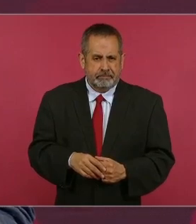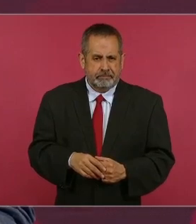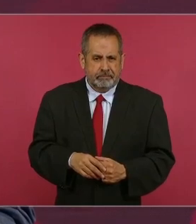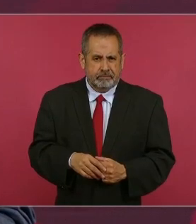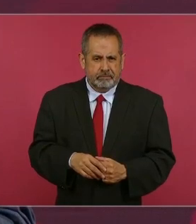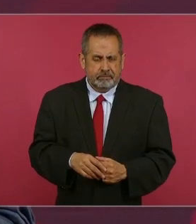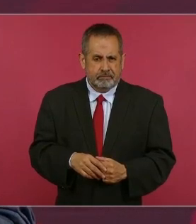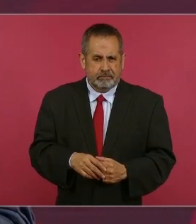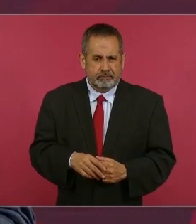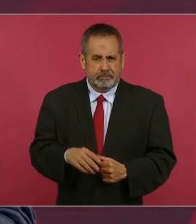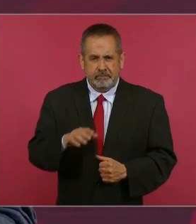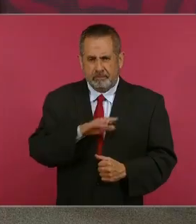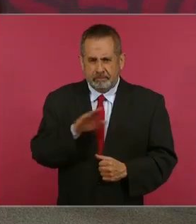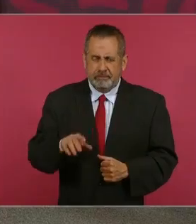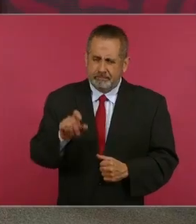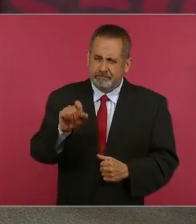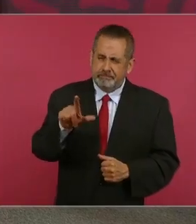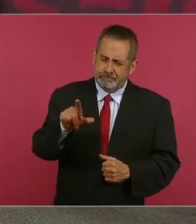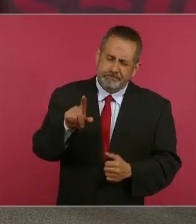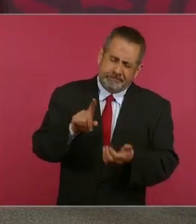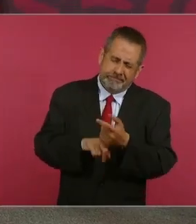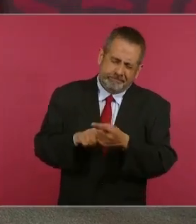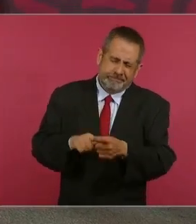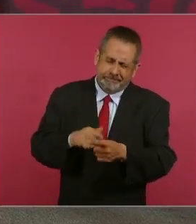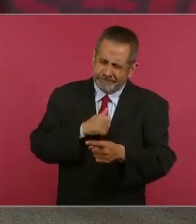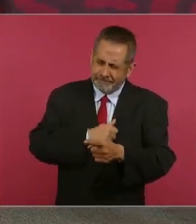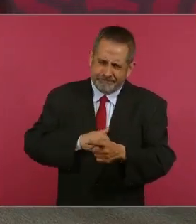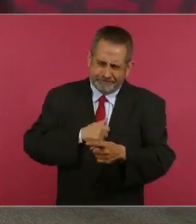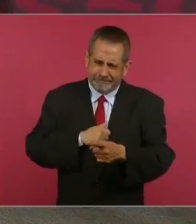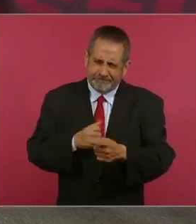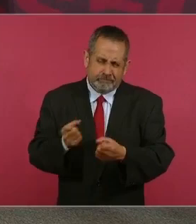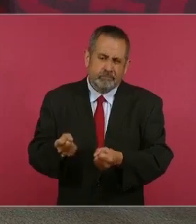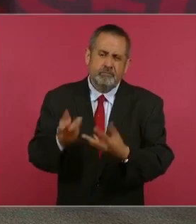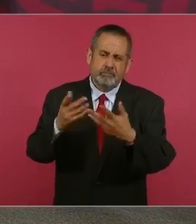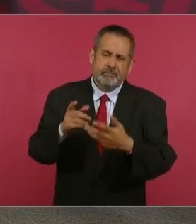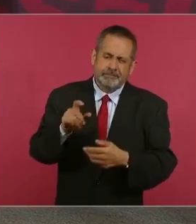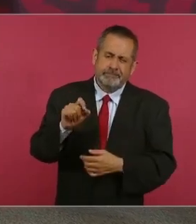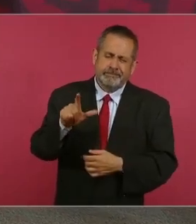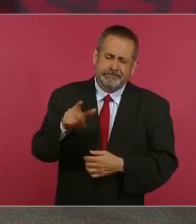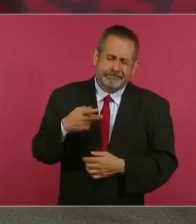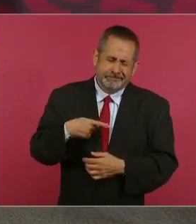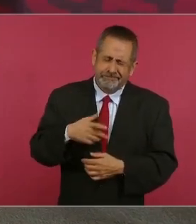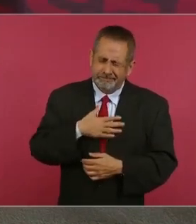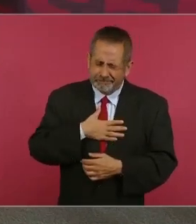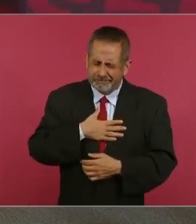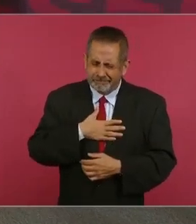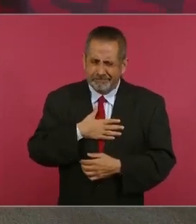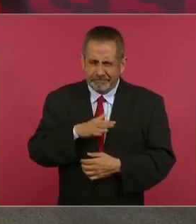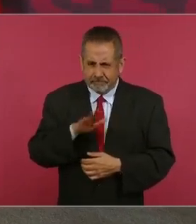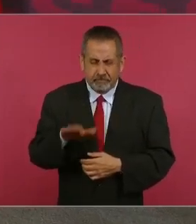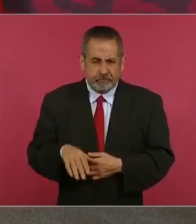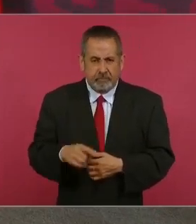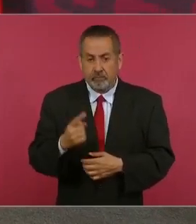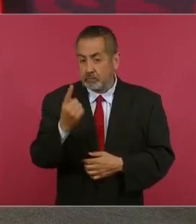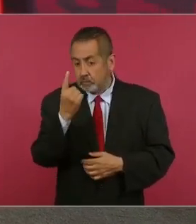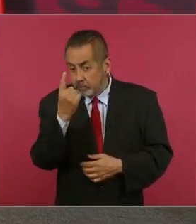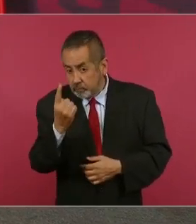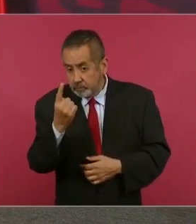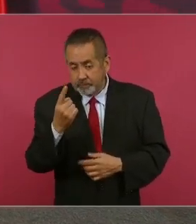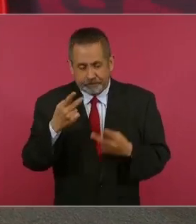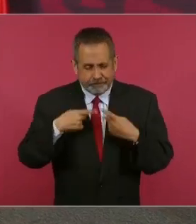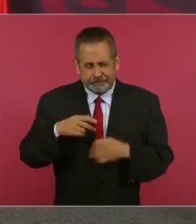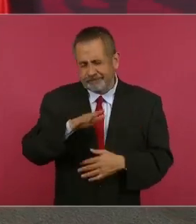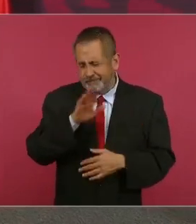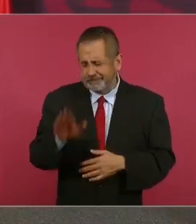significativo, ¿no? No deja de ser algo cuantitativo, ¿no? Una persona que pierda la